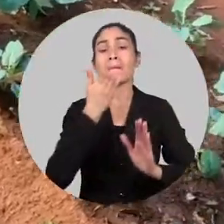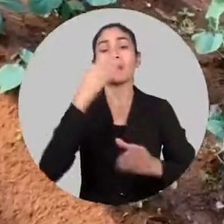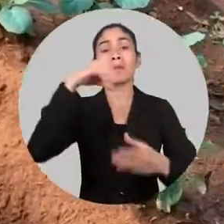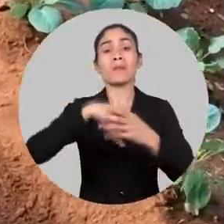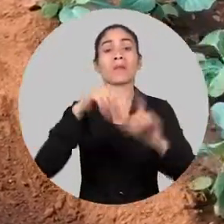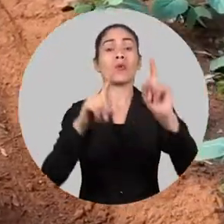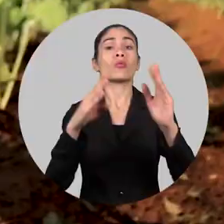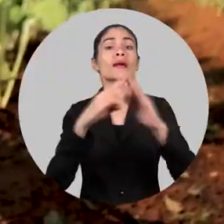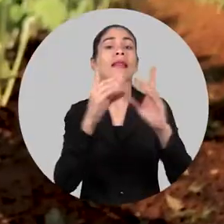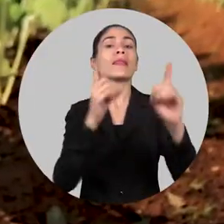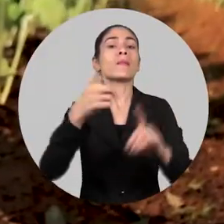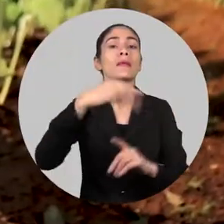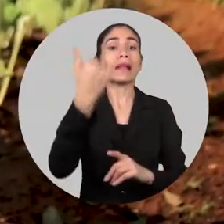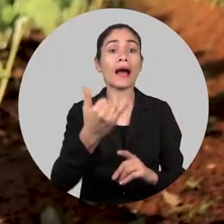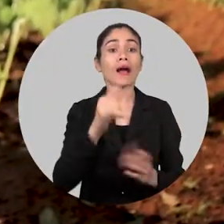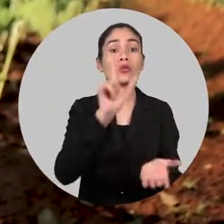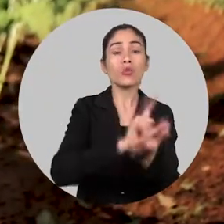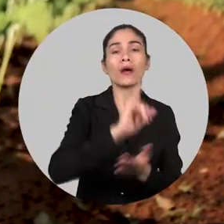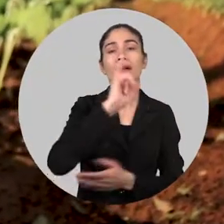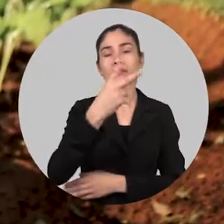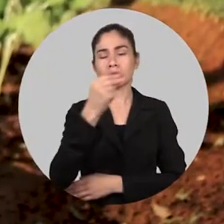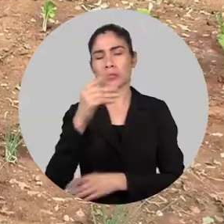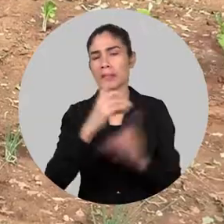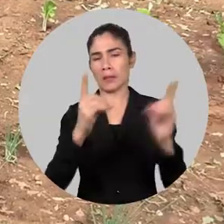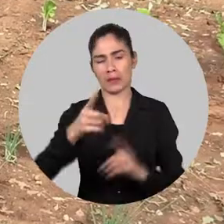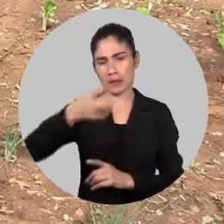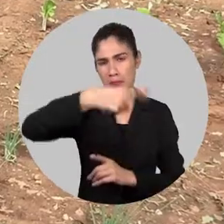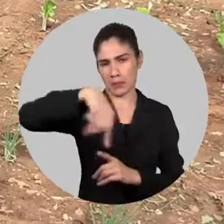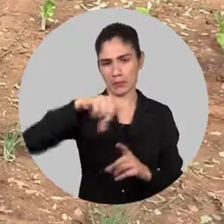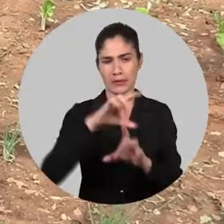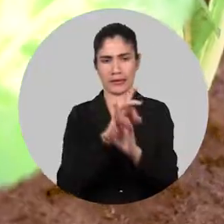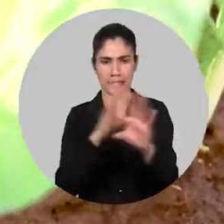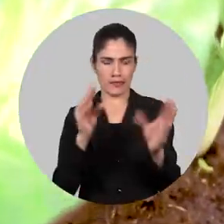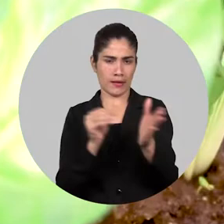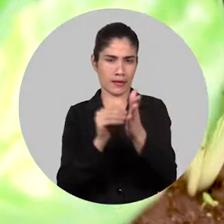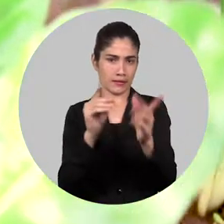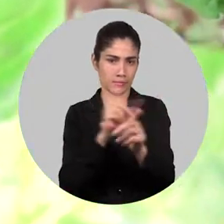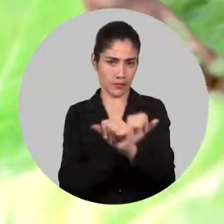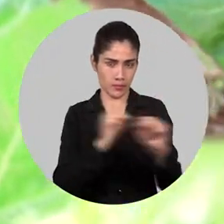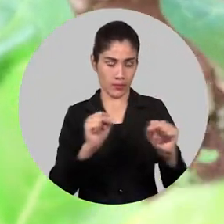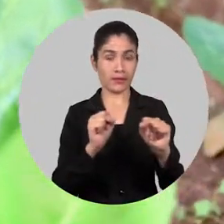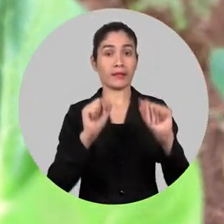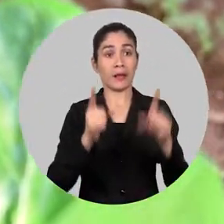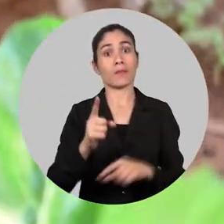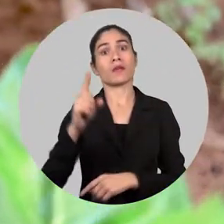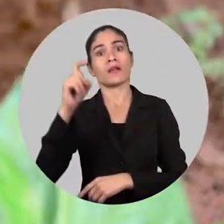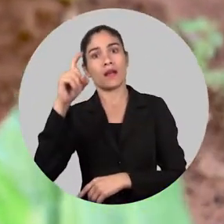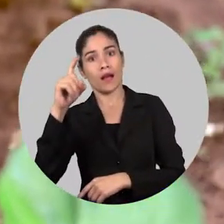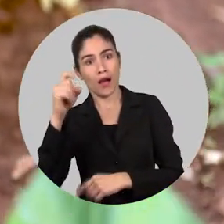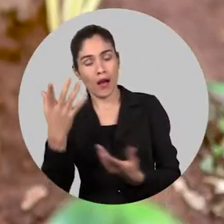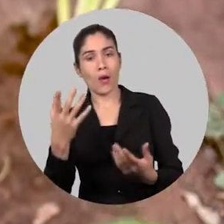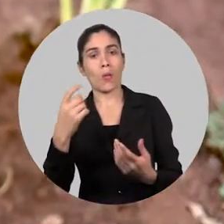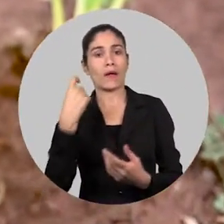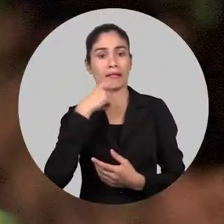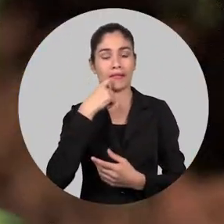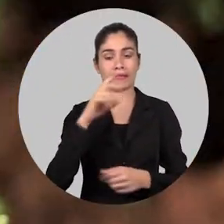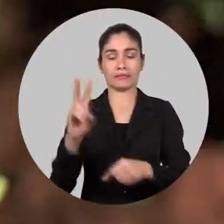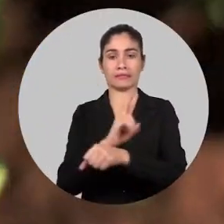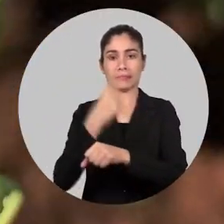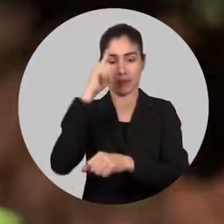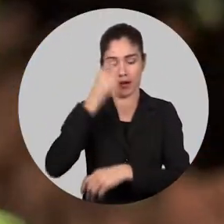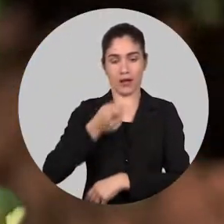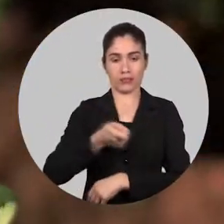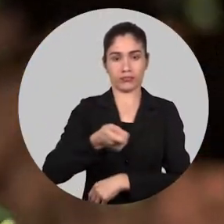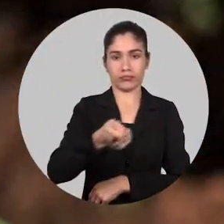acuerdo a la disponibilidad de espacio, voy a Hawaii la U disponible suficientemente.